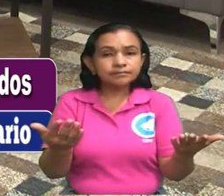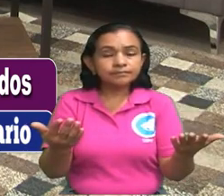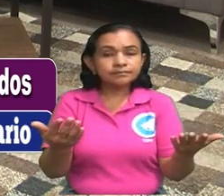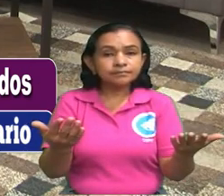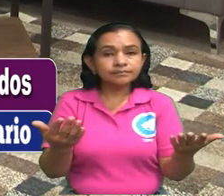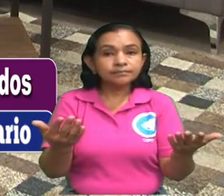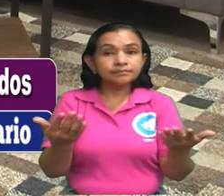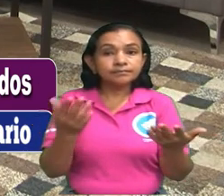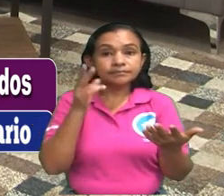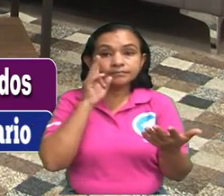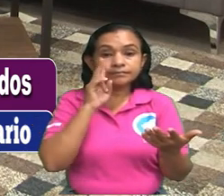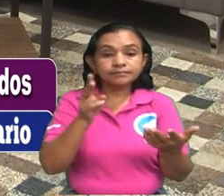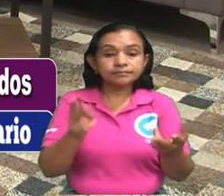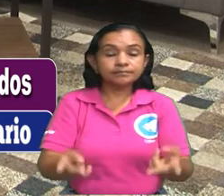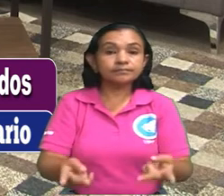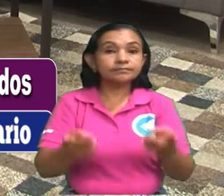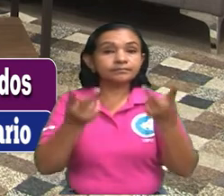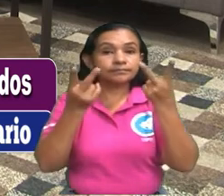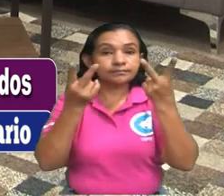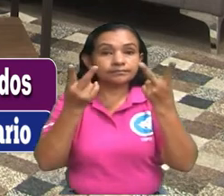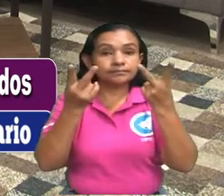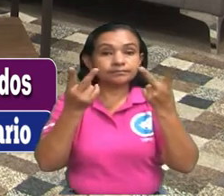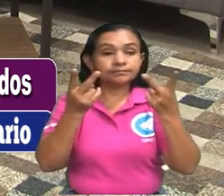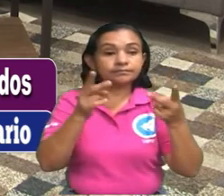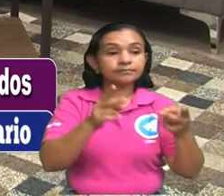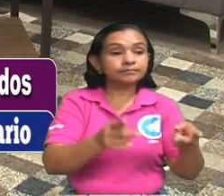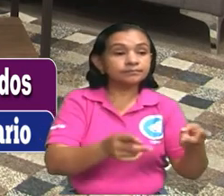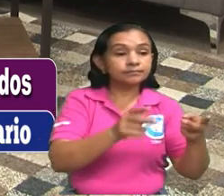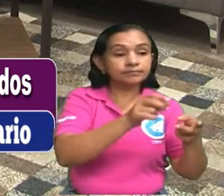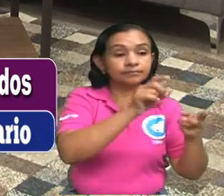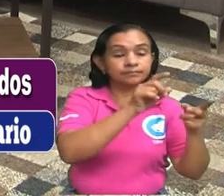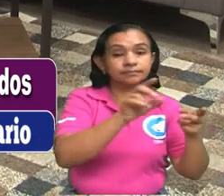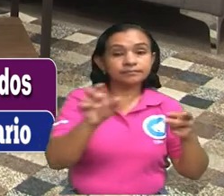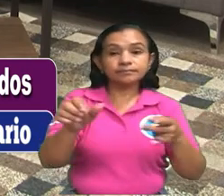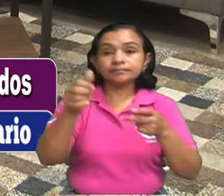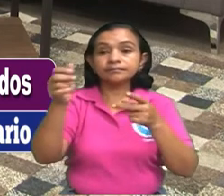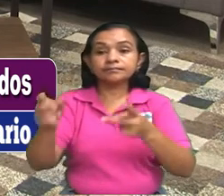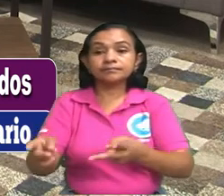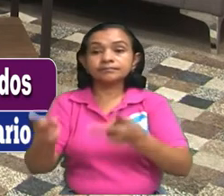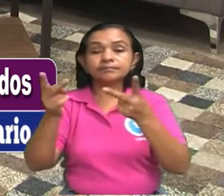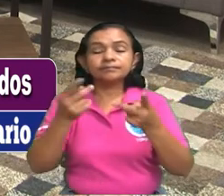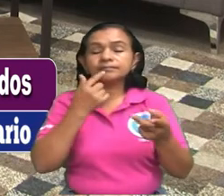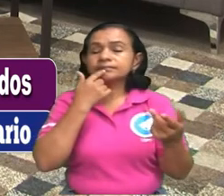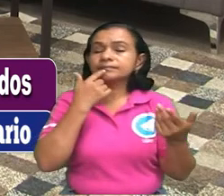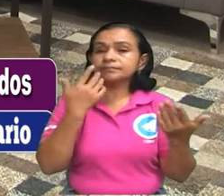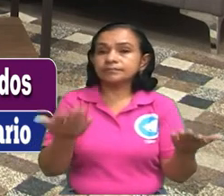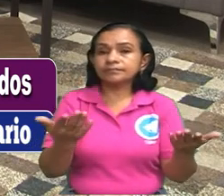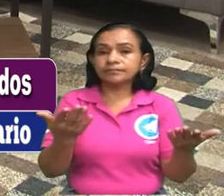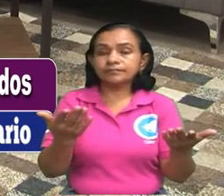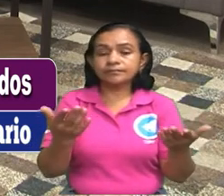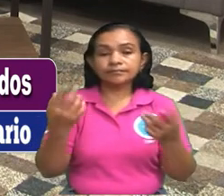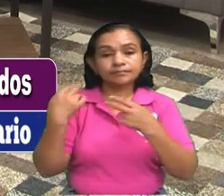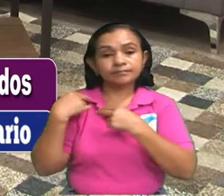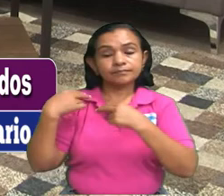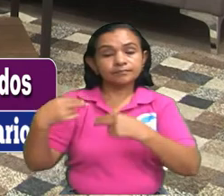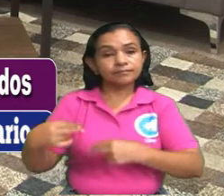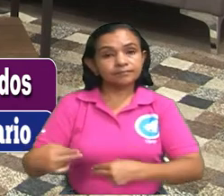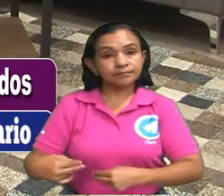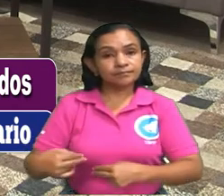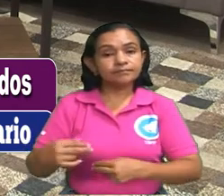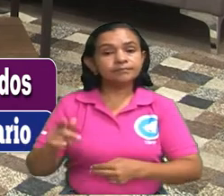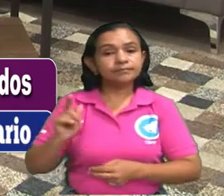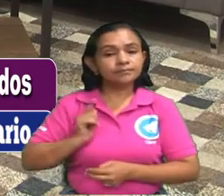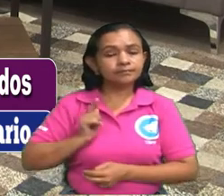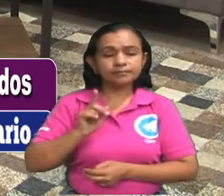hay expectativas de vida para uno y expectativas de vida para otro? ¿Por qué? Si el ser humano tiene